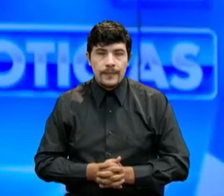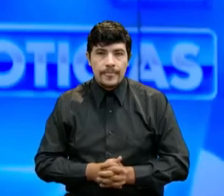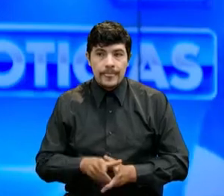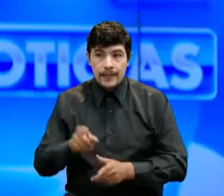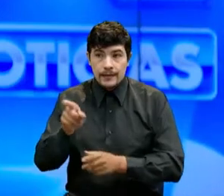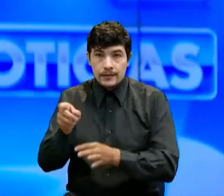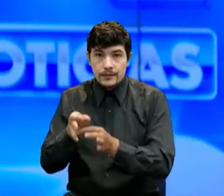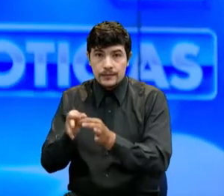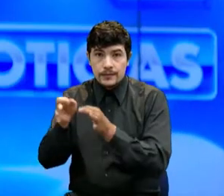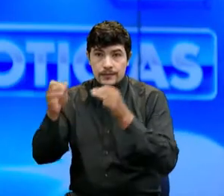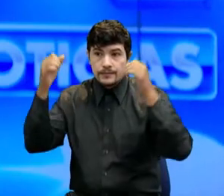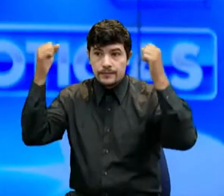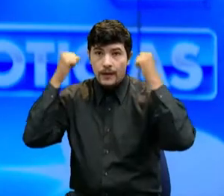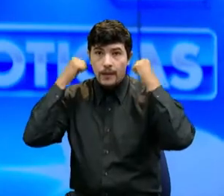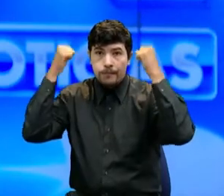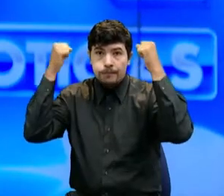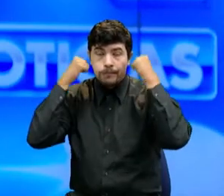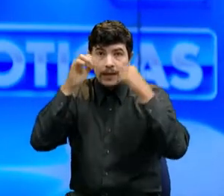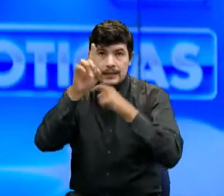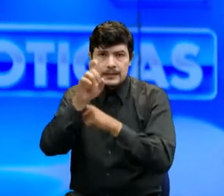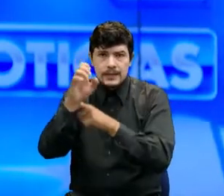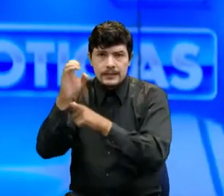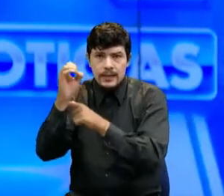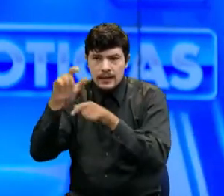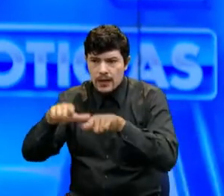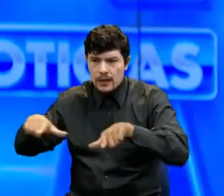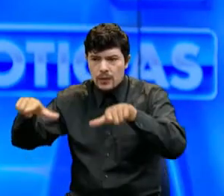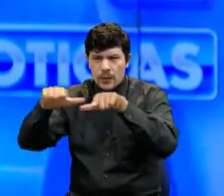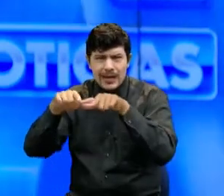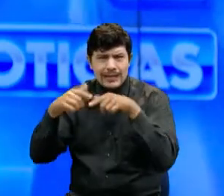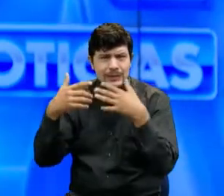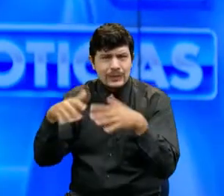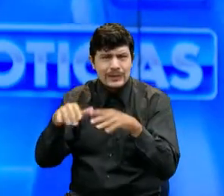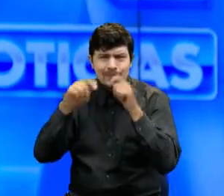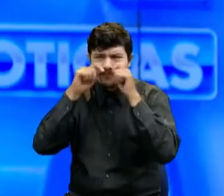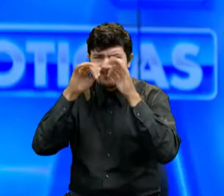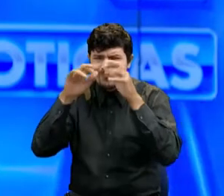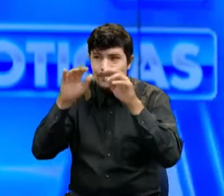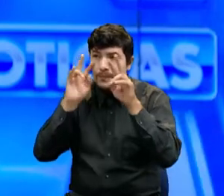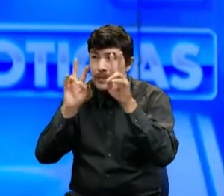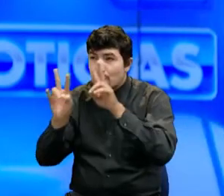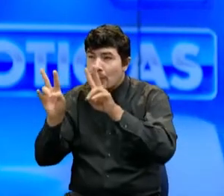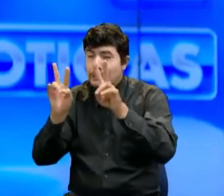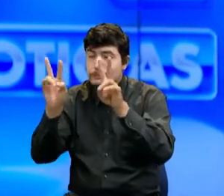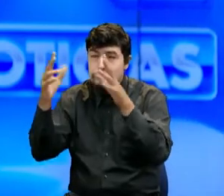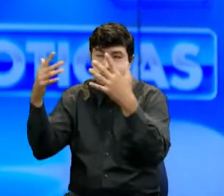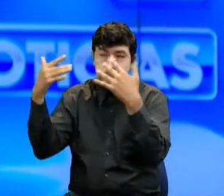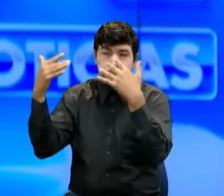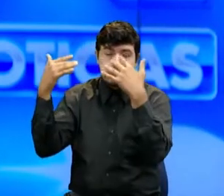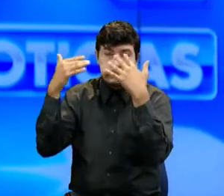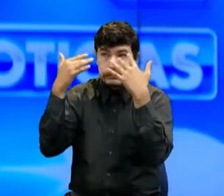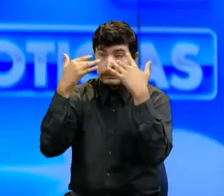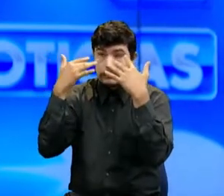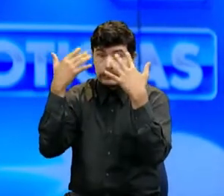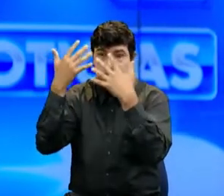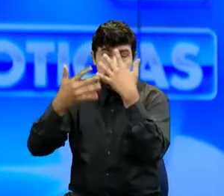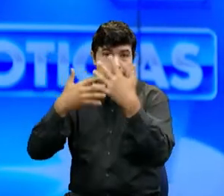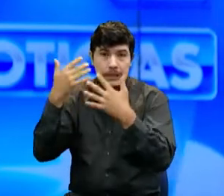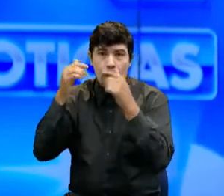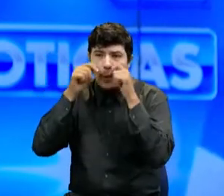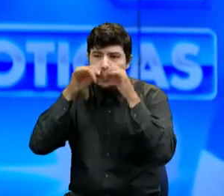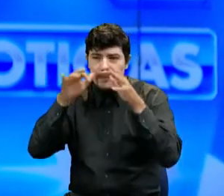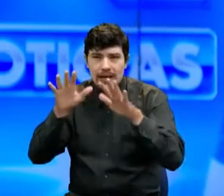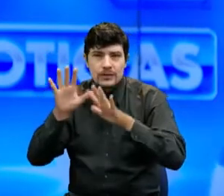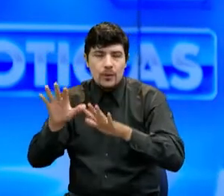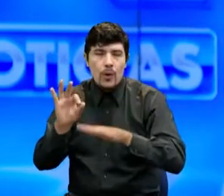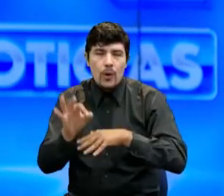Y en Piedecuesta se registran 60 puntos críticos de contaminación visual y ambiental por cuenta de las basuras. Por eso a continuación les contamos cuáles son las sanciones